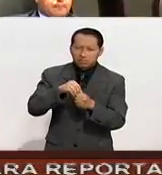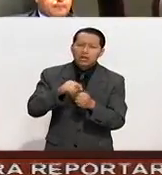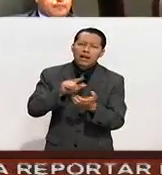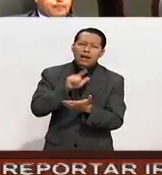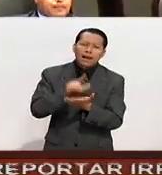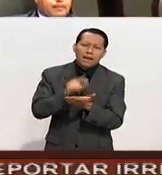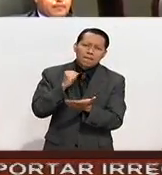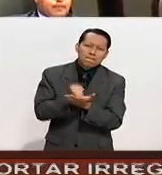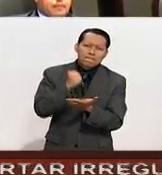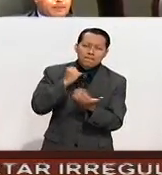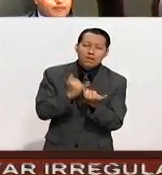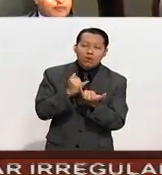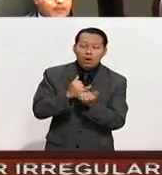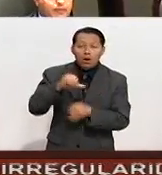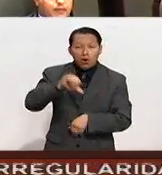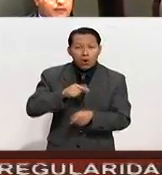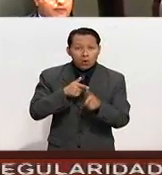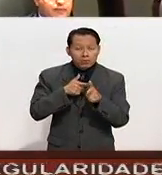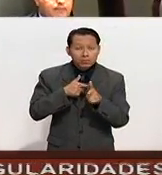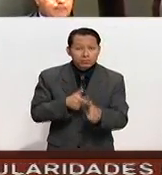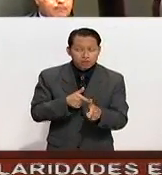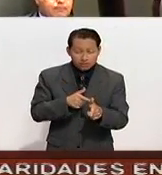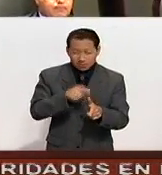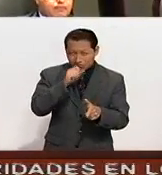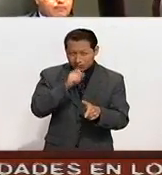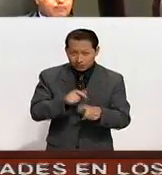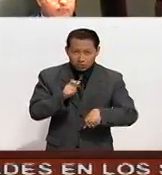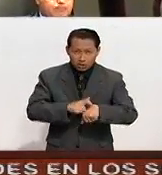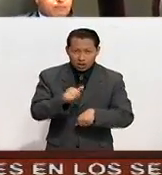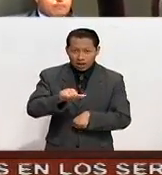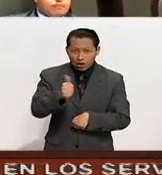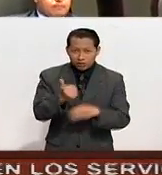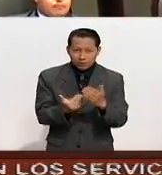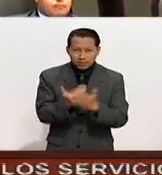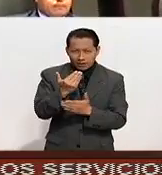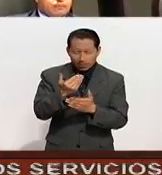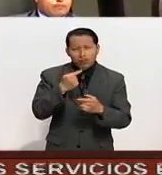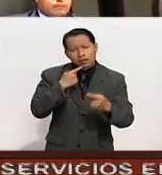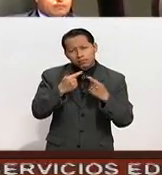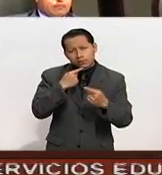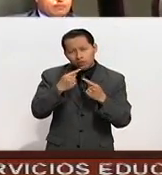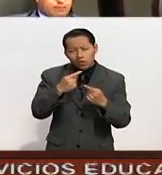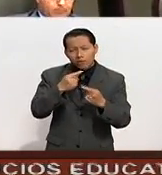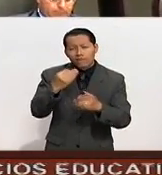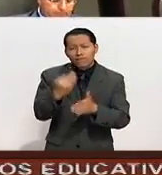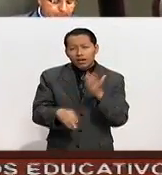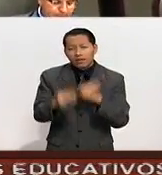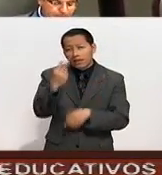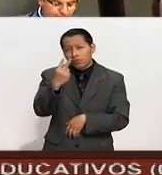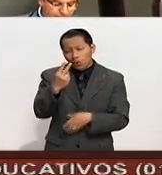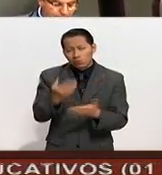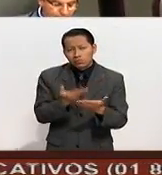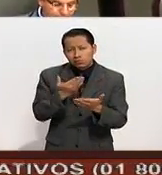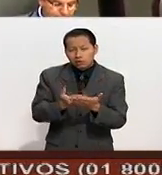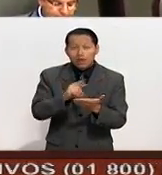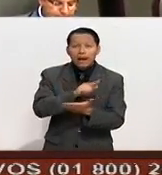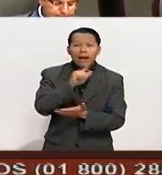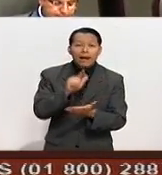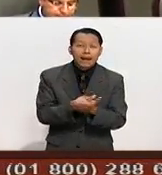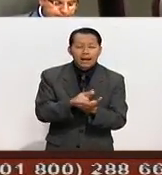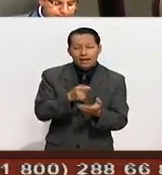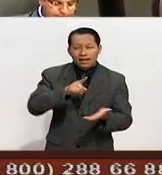periodo extraordinario de sesiones a las 11 de la mañana para la discusión de otros 2 dictámenes por el momento, la Ley Orgánica